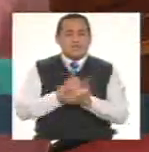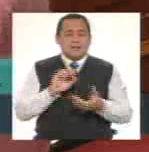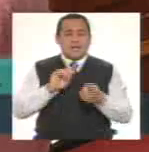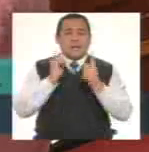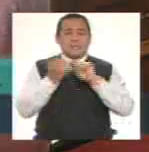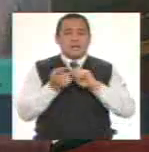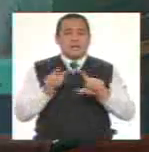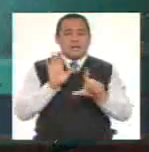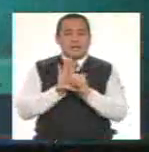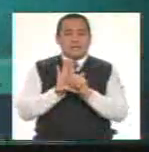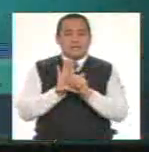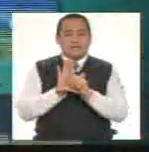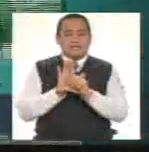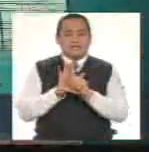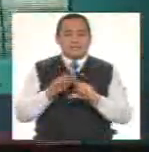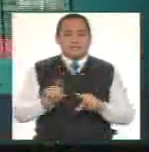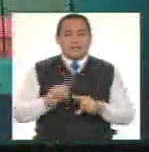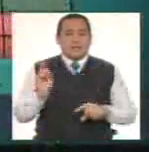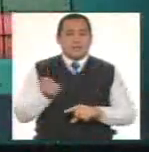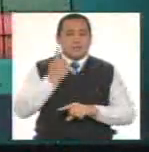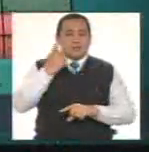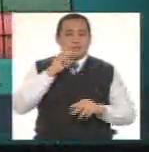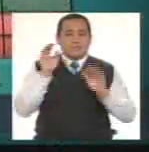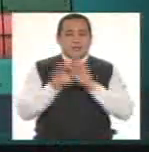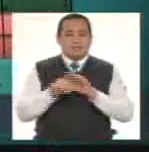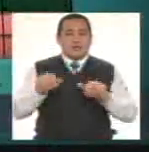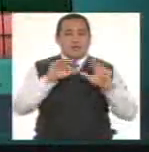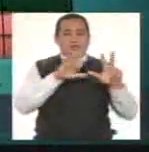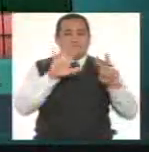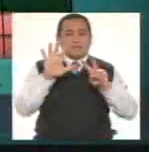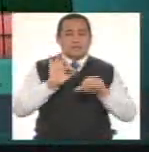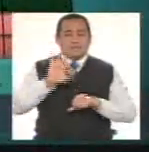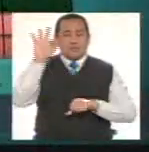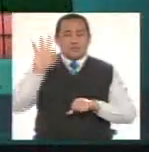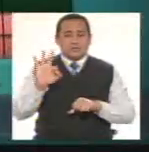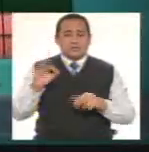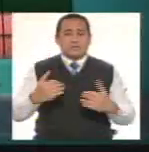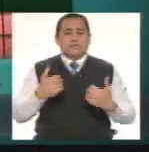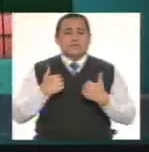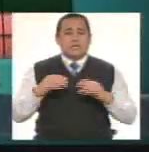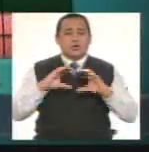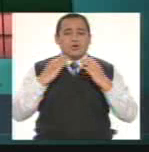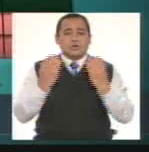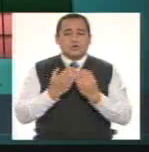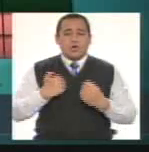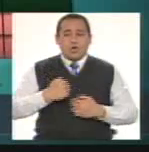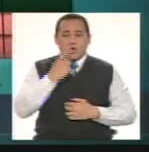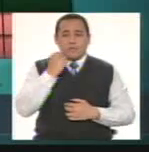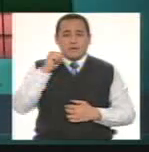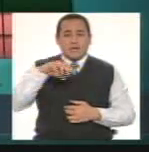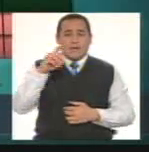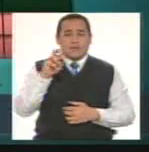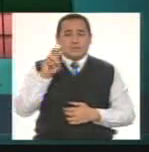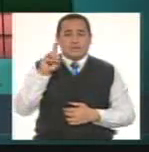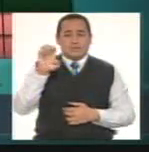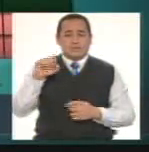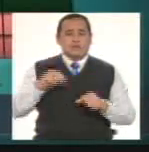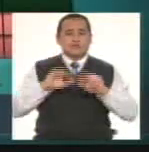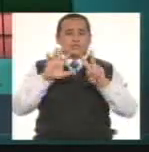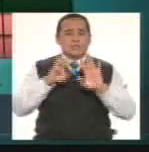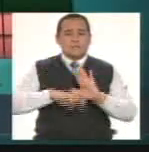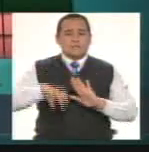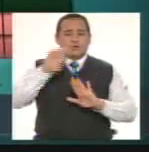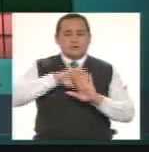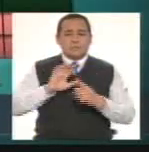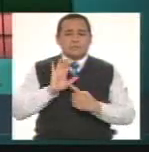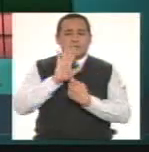convertidas en ley. El primer lugar con 87% de eficacia lo ocupa el congresista Fernando Andrade, con 7 proyectos de ley